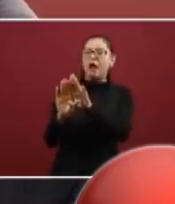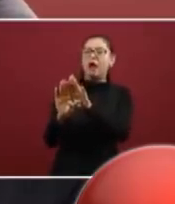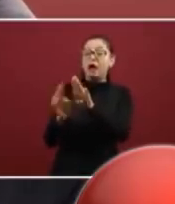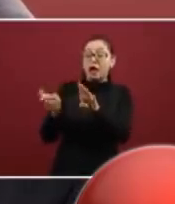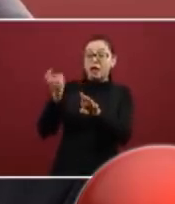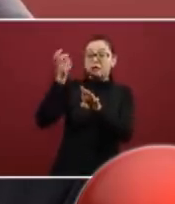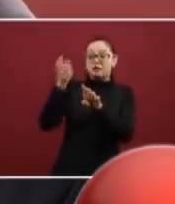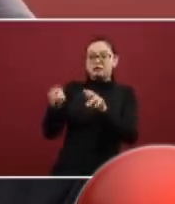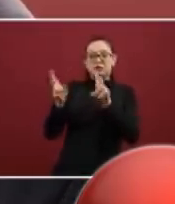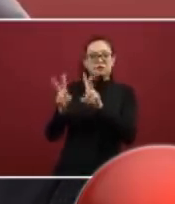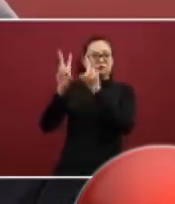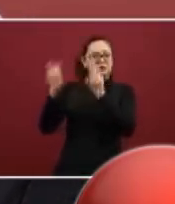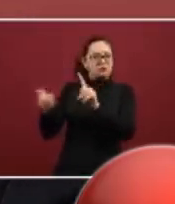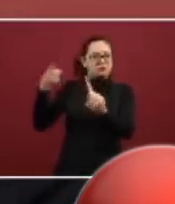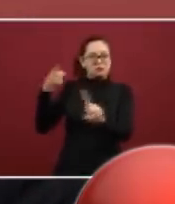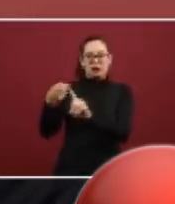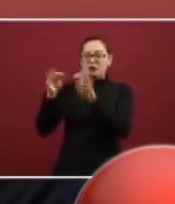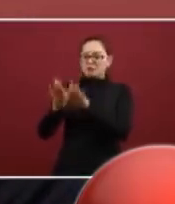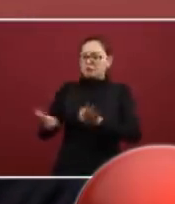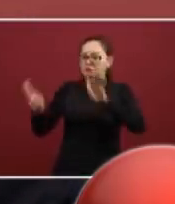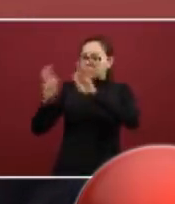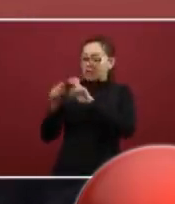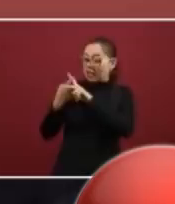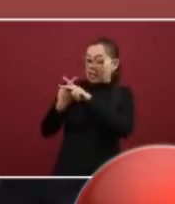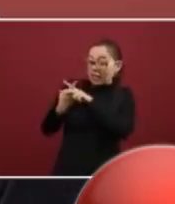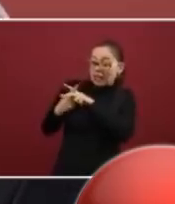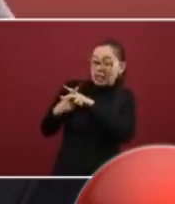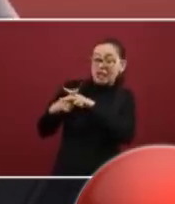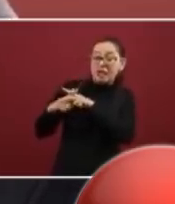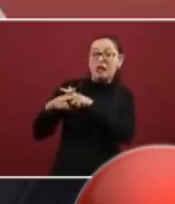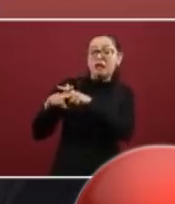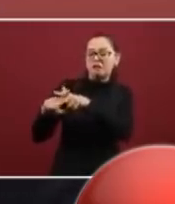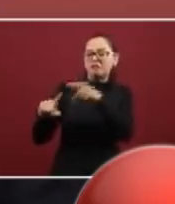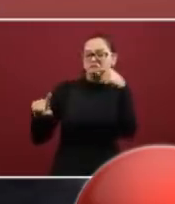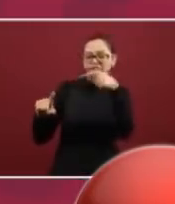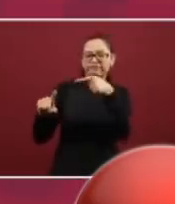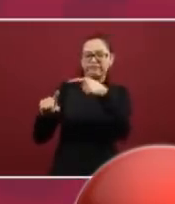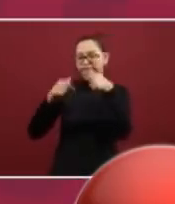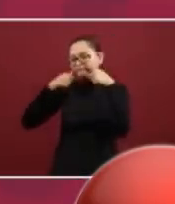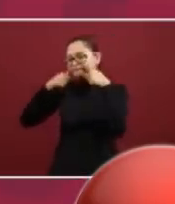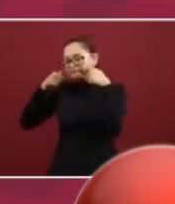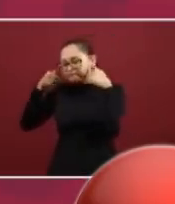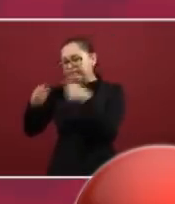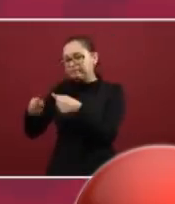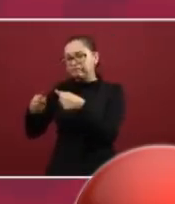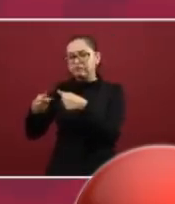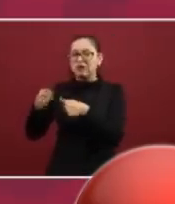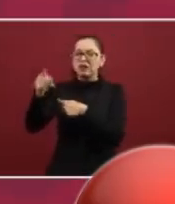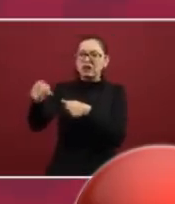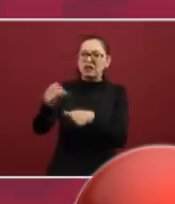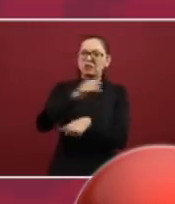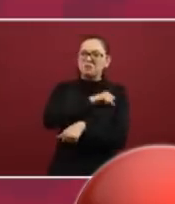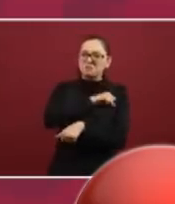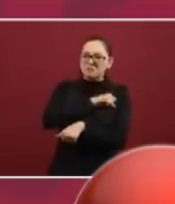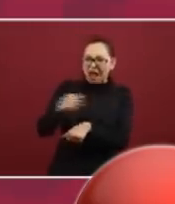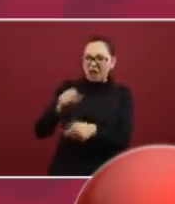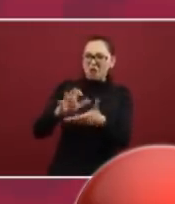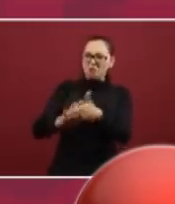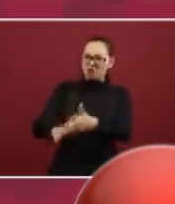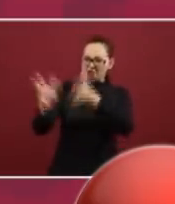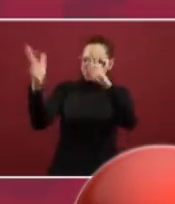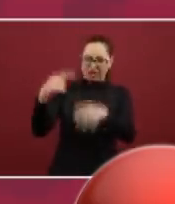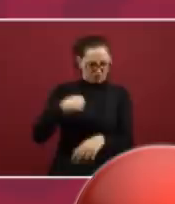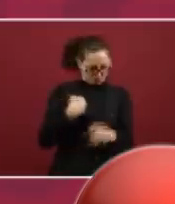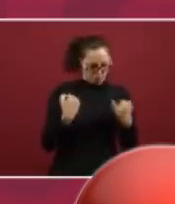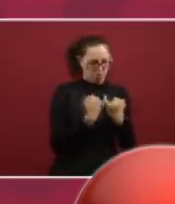no estamos apostando a enfrentar la violencia con la violencia, el mal con el mal,